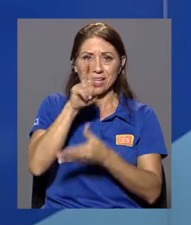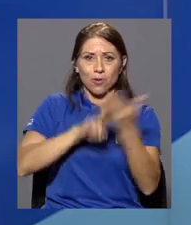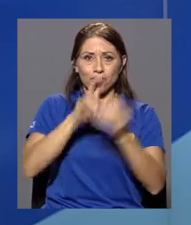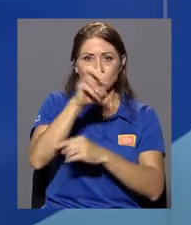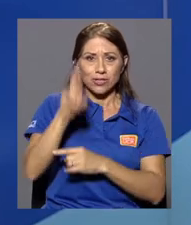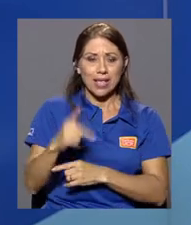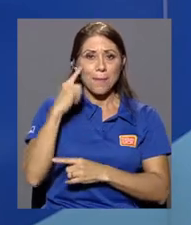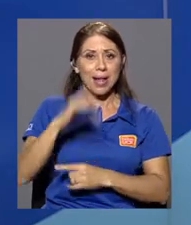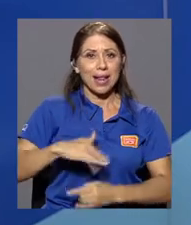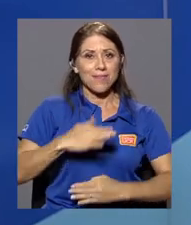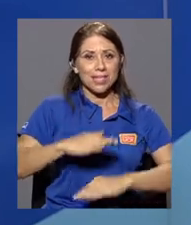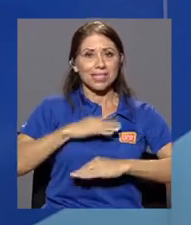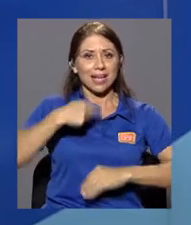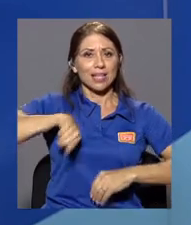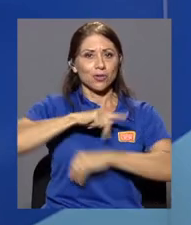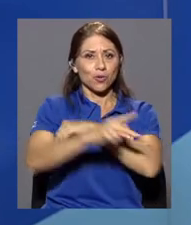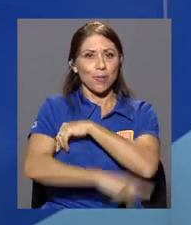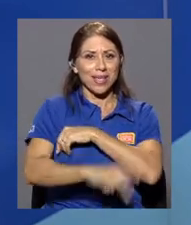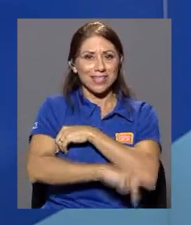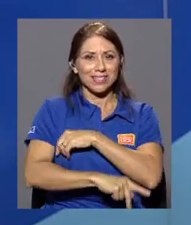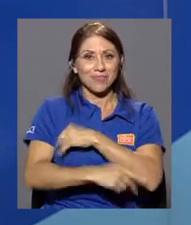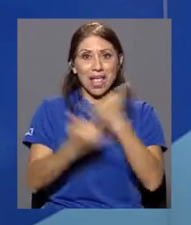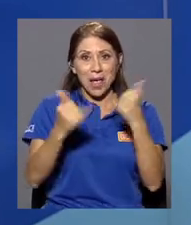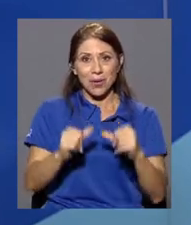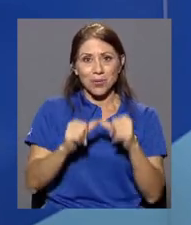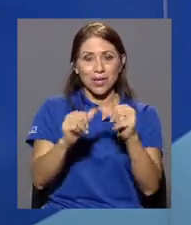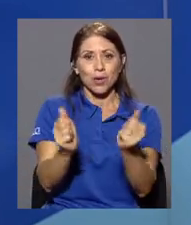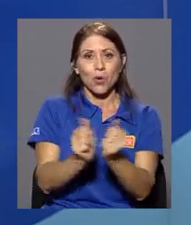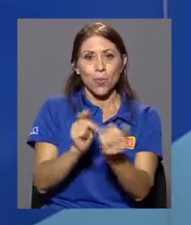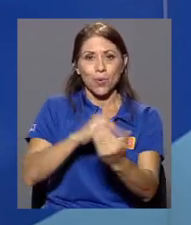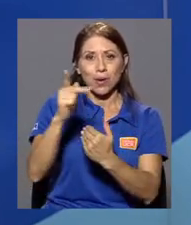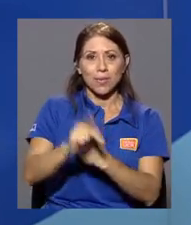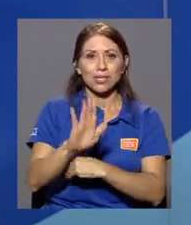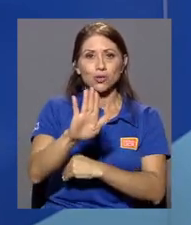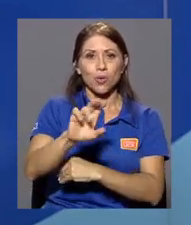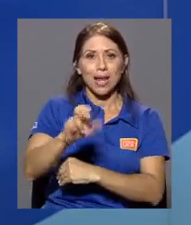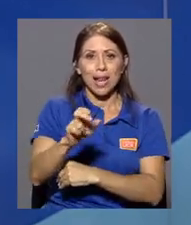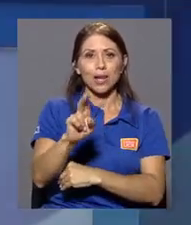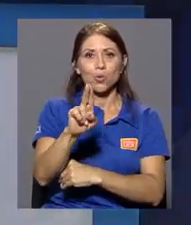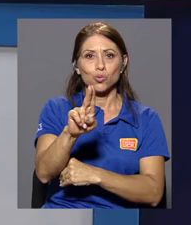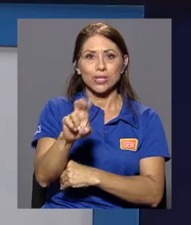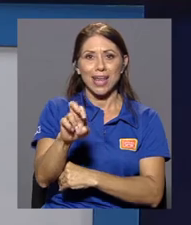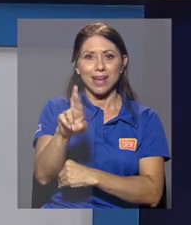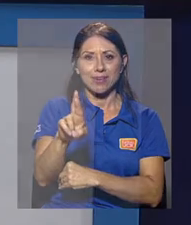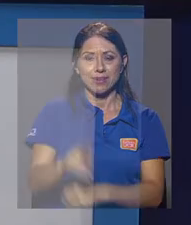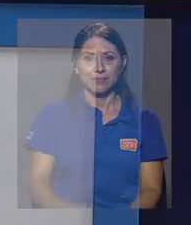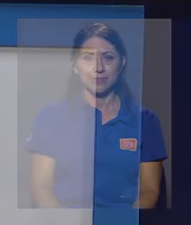Costa Rica para el bienestar de nuestro país. Los dejamos en compañía de la programación de su canal UCR.